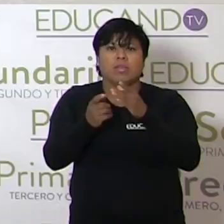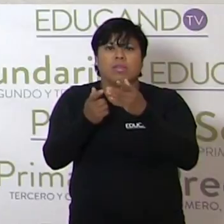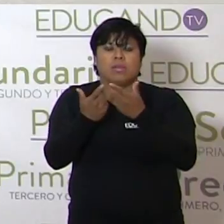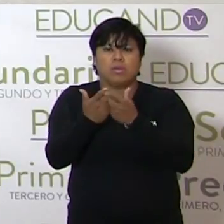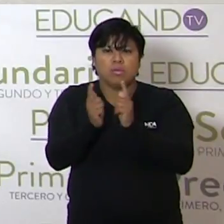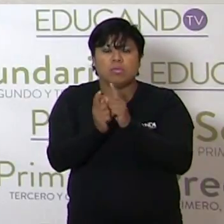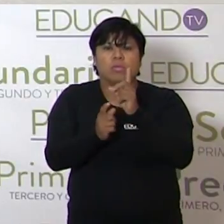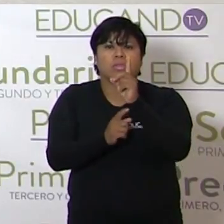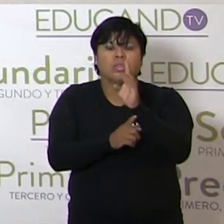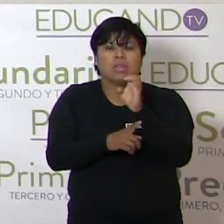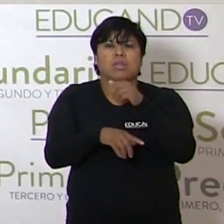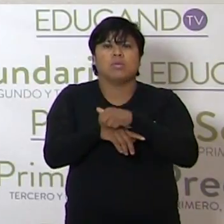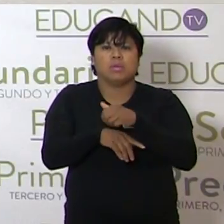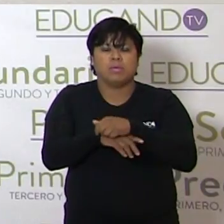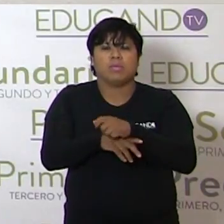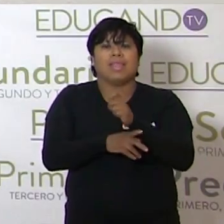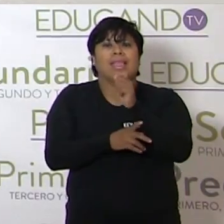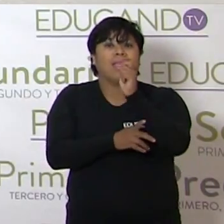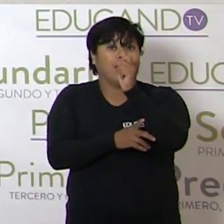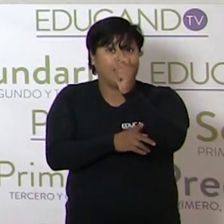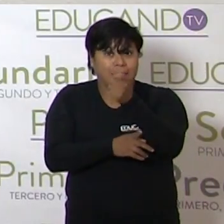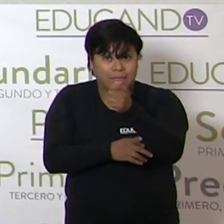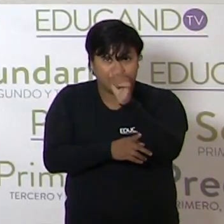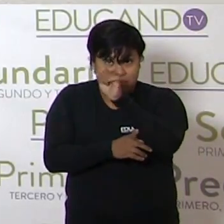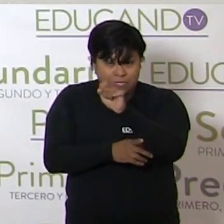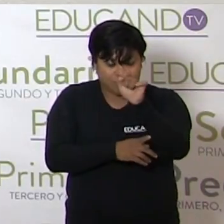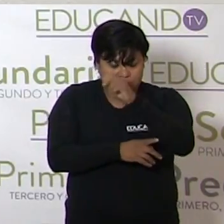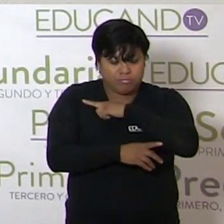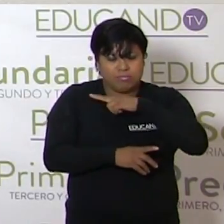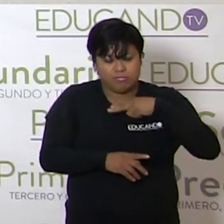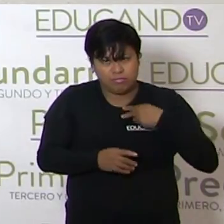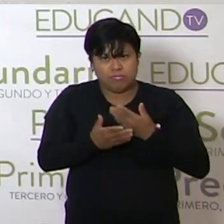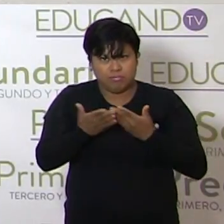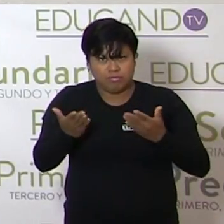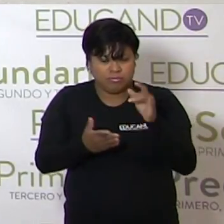Mediana es el valor